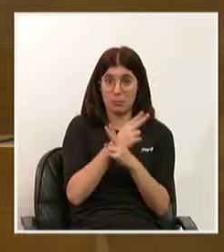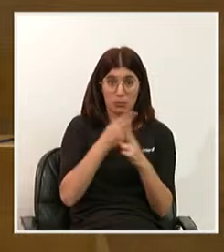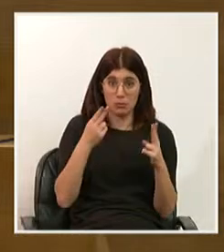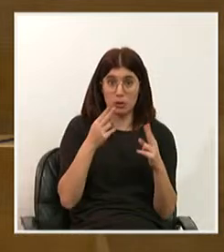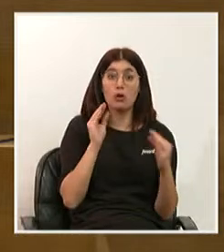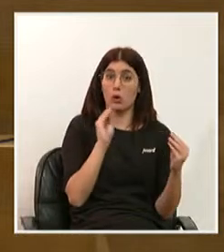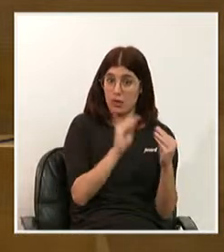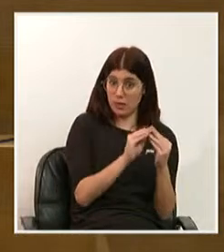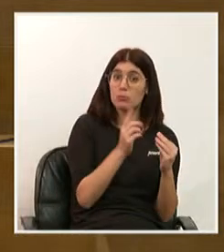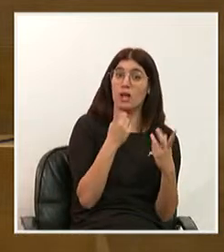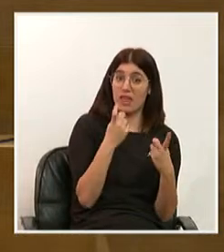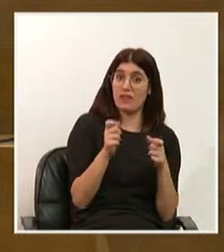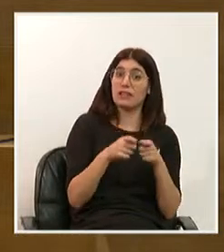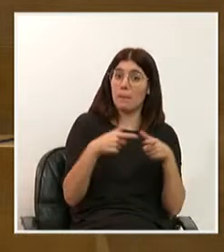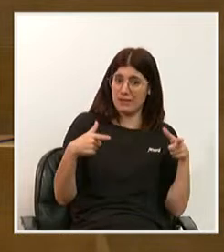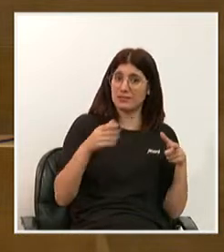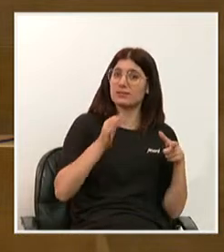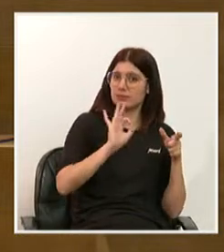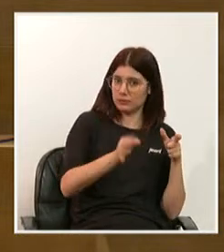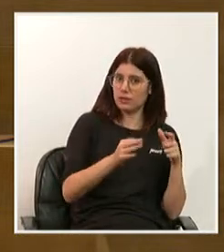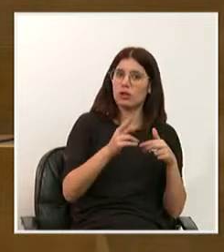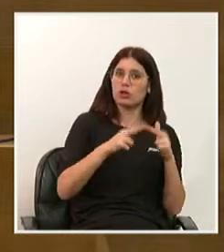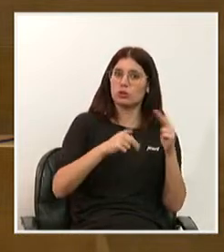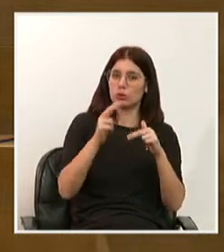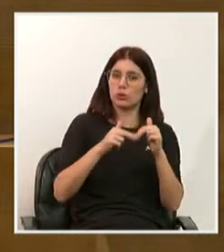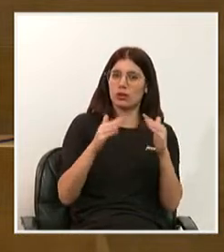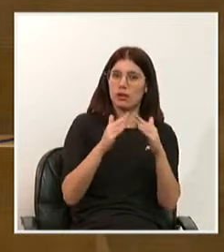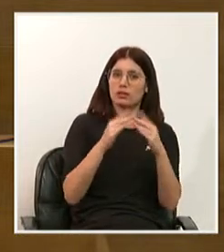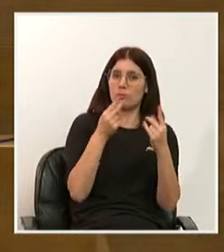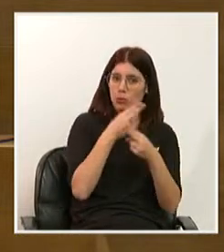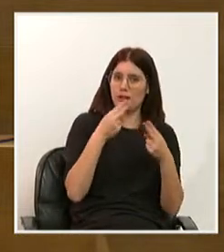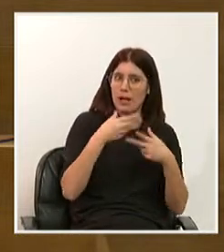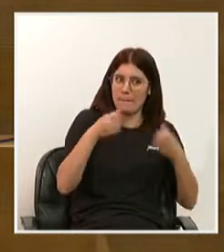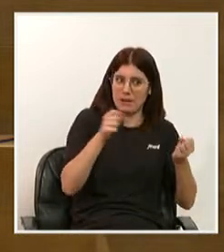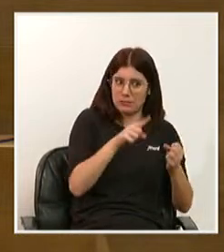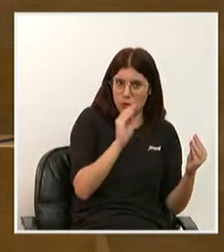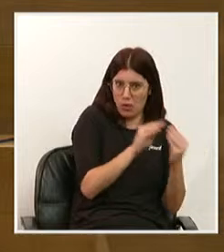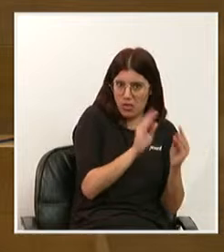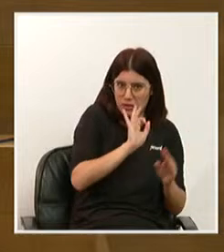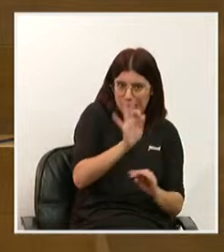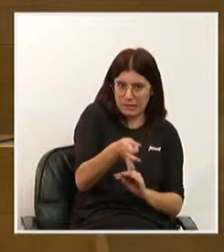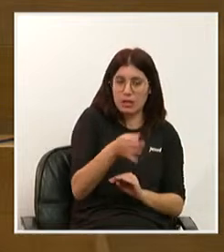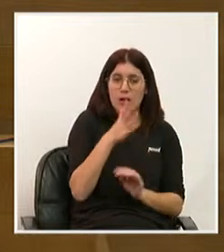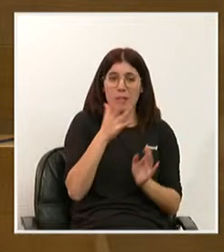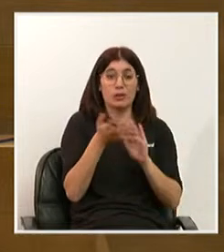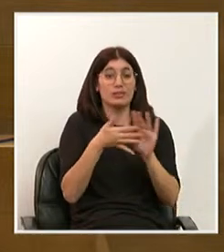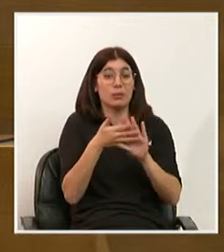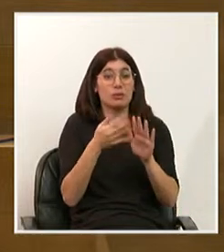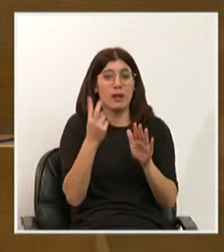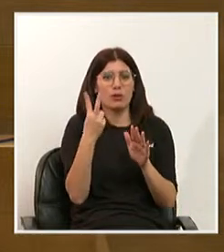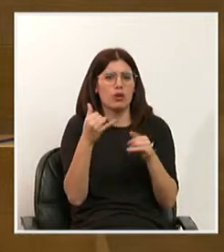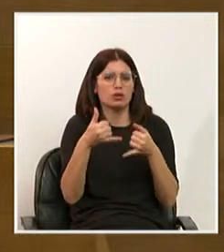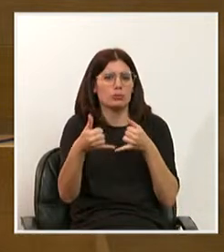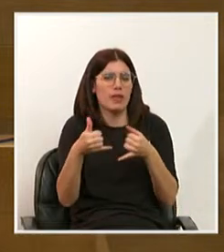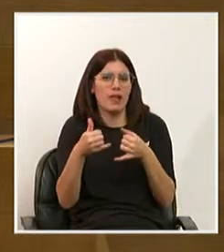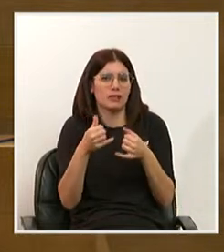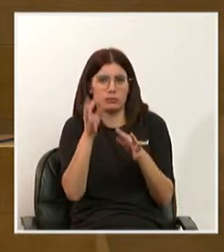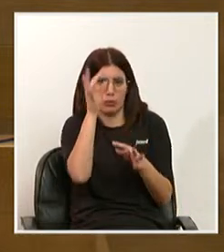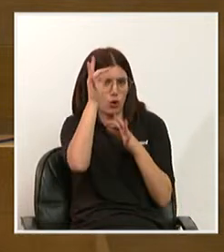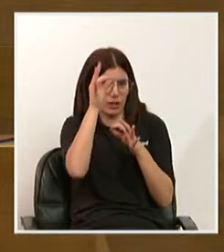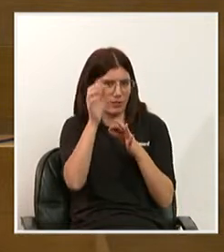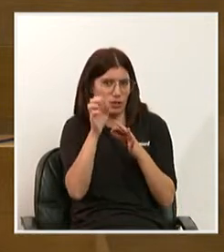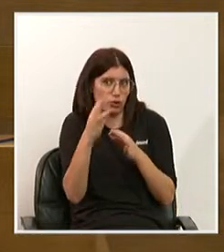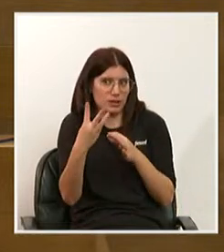que crear conru vivenda pública pero dees cones